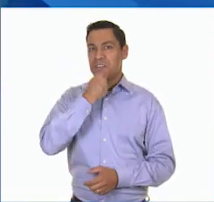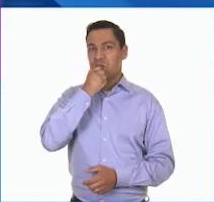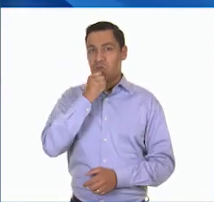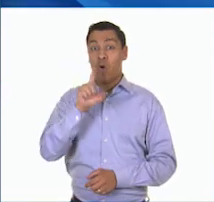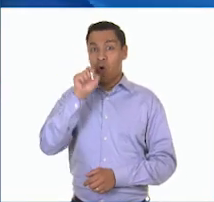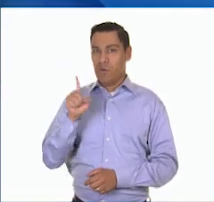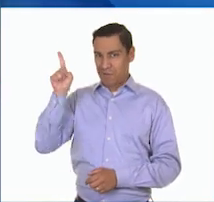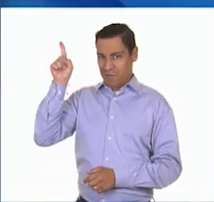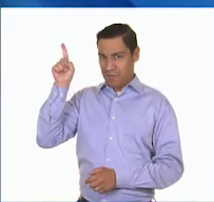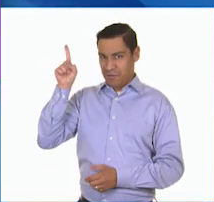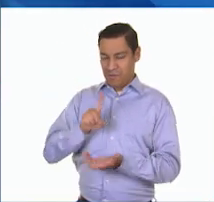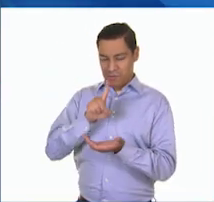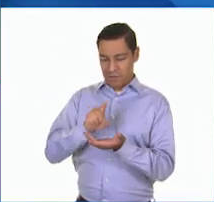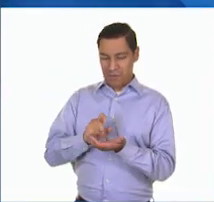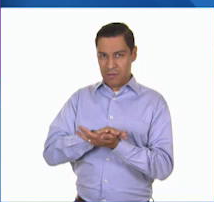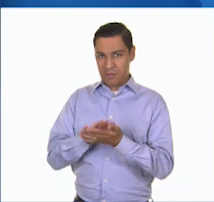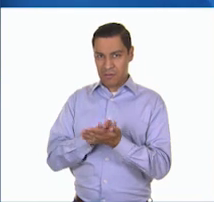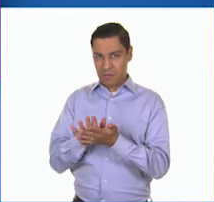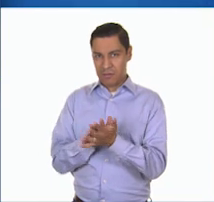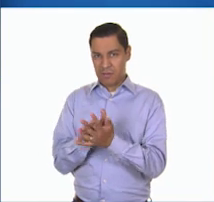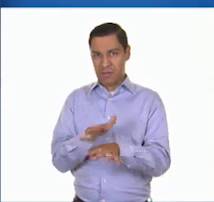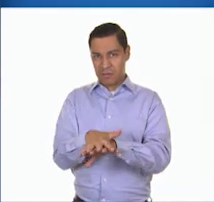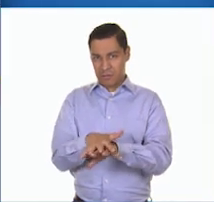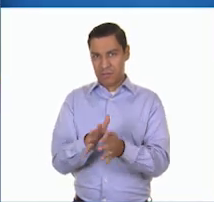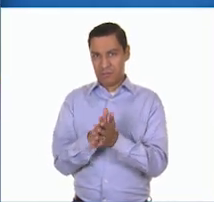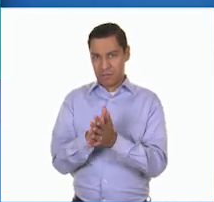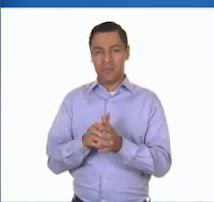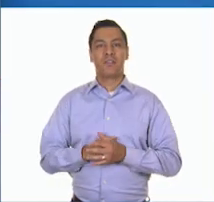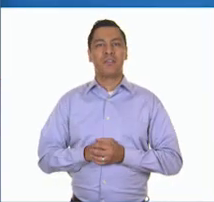o aplica desinfectante a base de agua y alcohol.